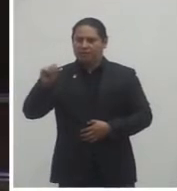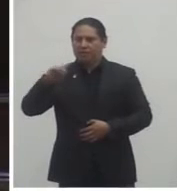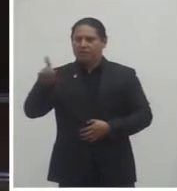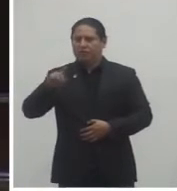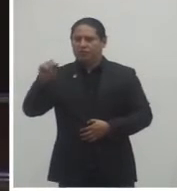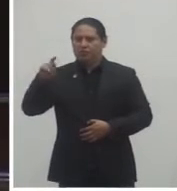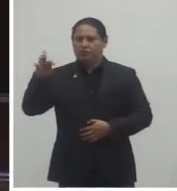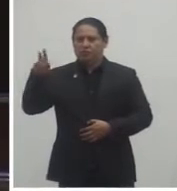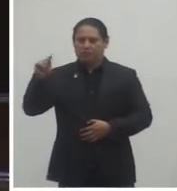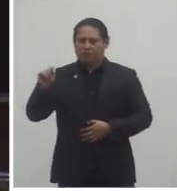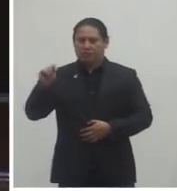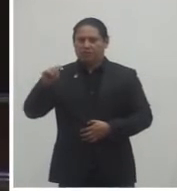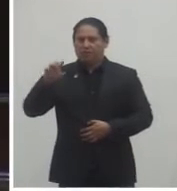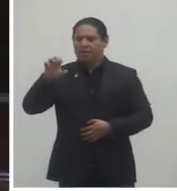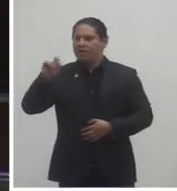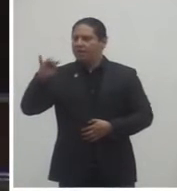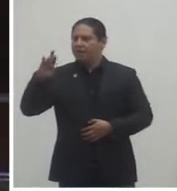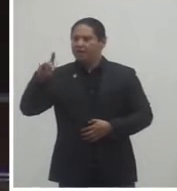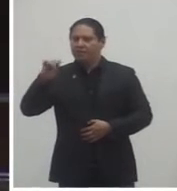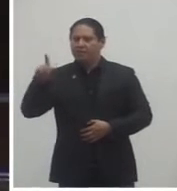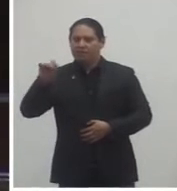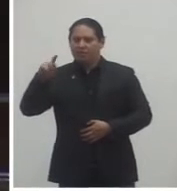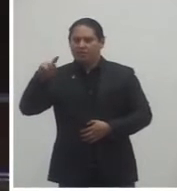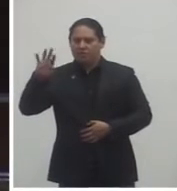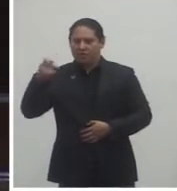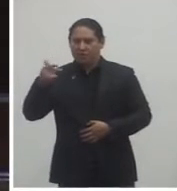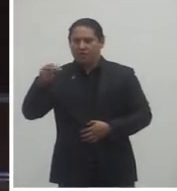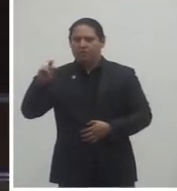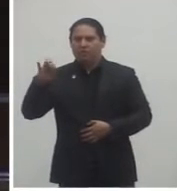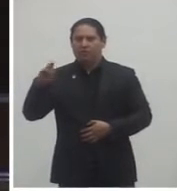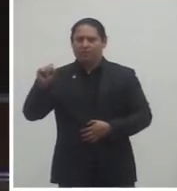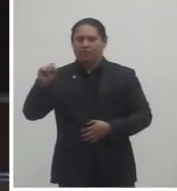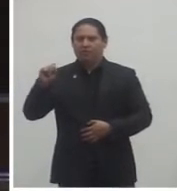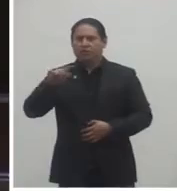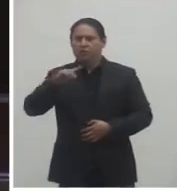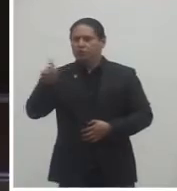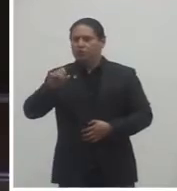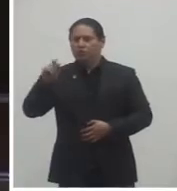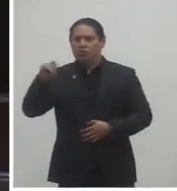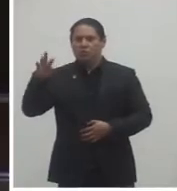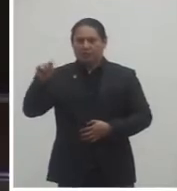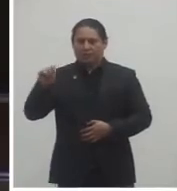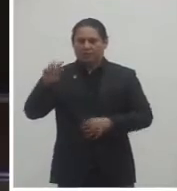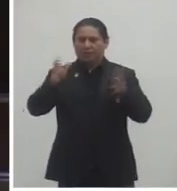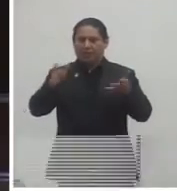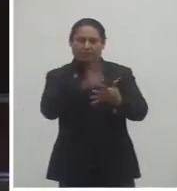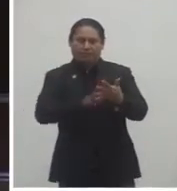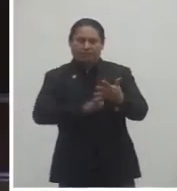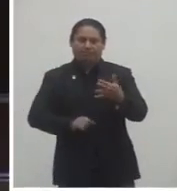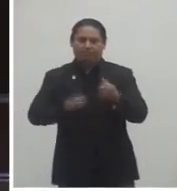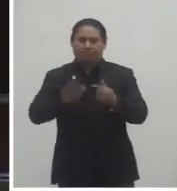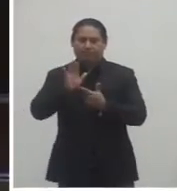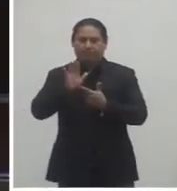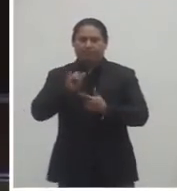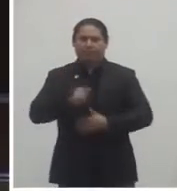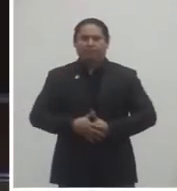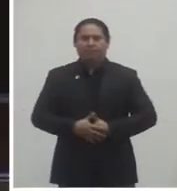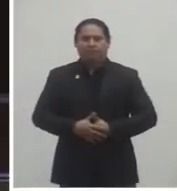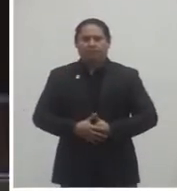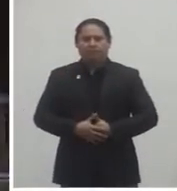diputada Elizabeth Escobedo Morales y diputado Rubén Antonio Suárez Esquinca. Está leído el documento, diputada